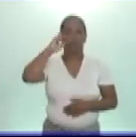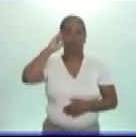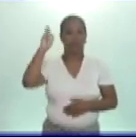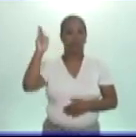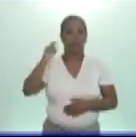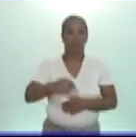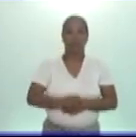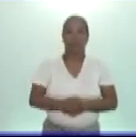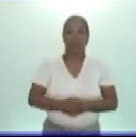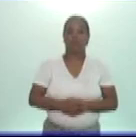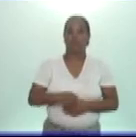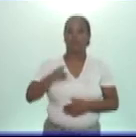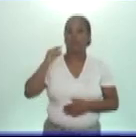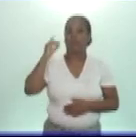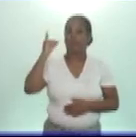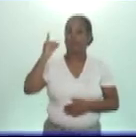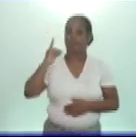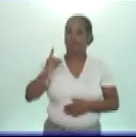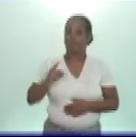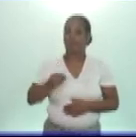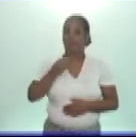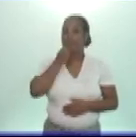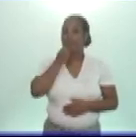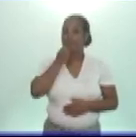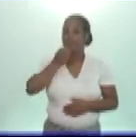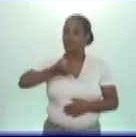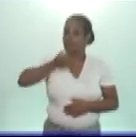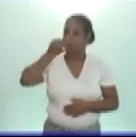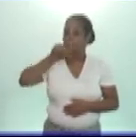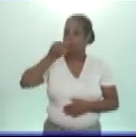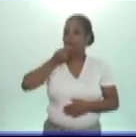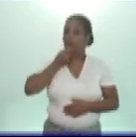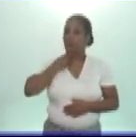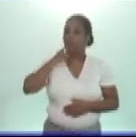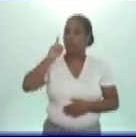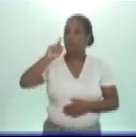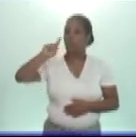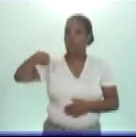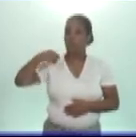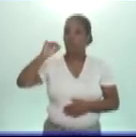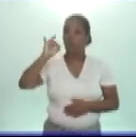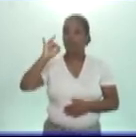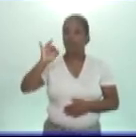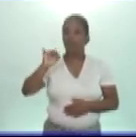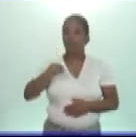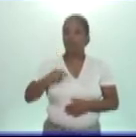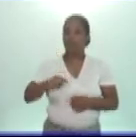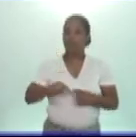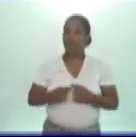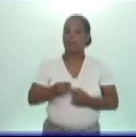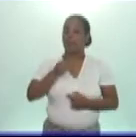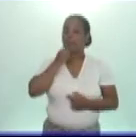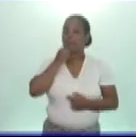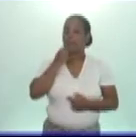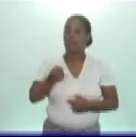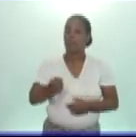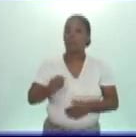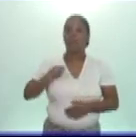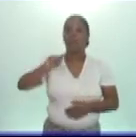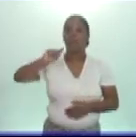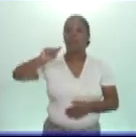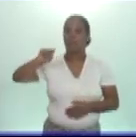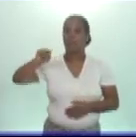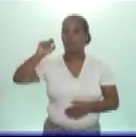siguiente. Este dato lo puedo dejar expresado como 1,7, pero puedo completarlo